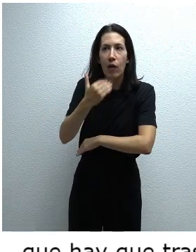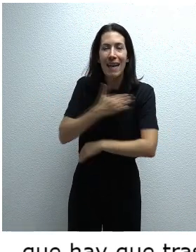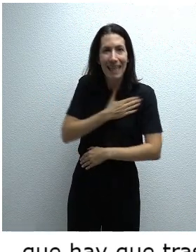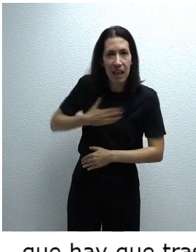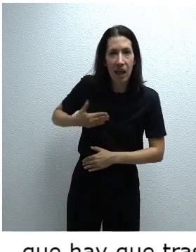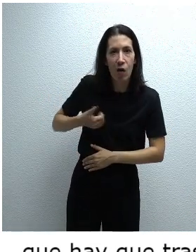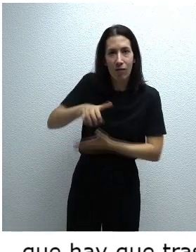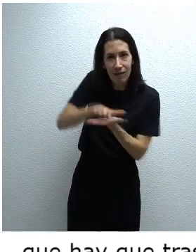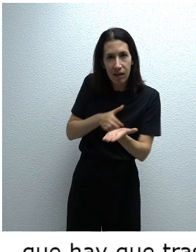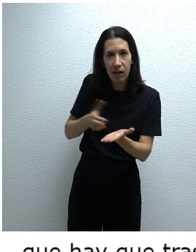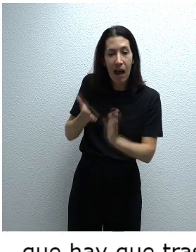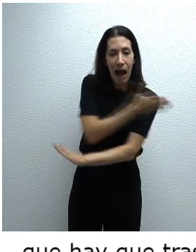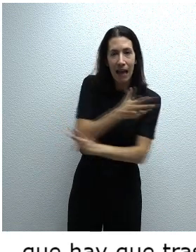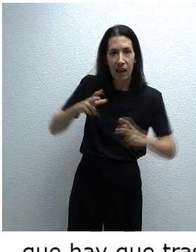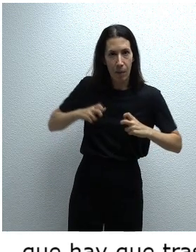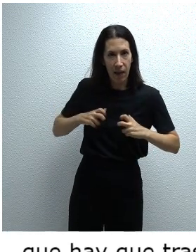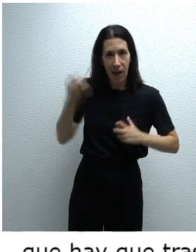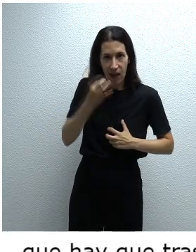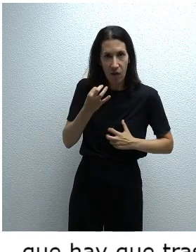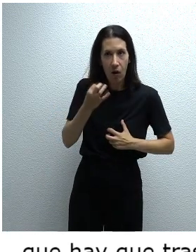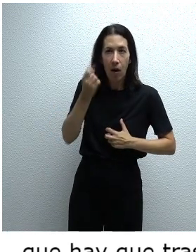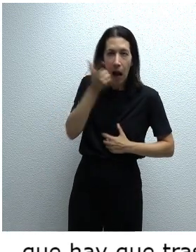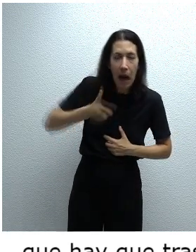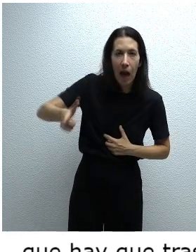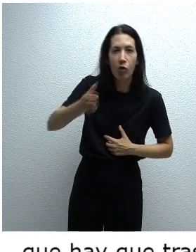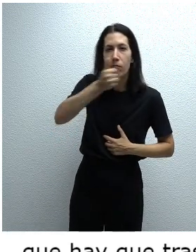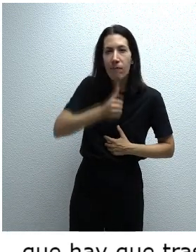que solamente o que exigen una